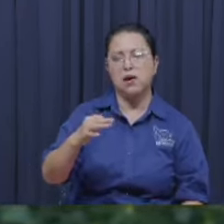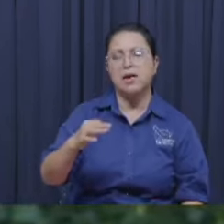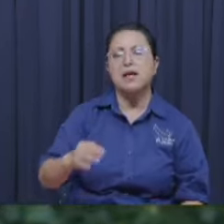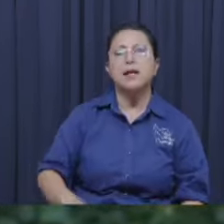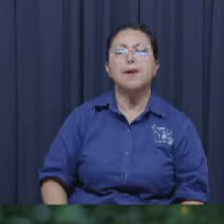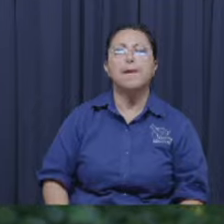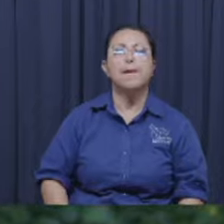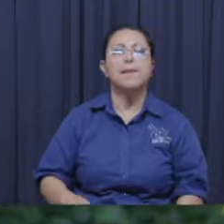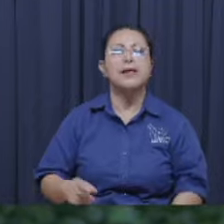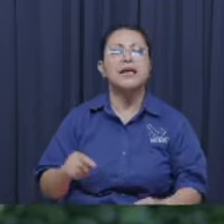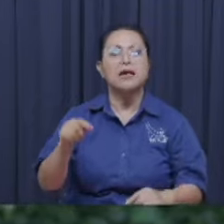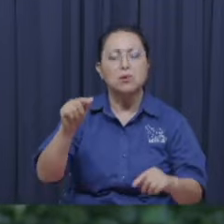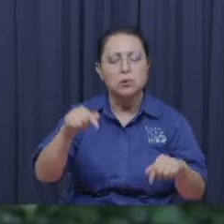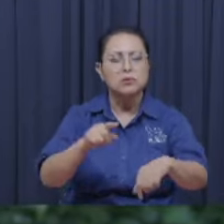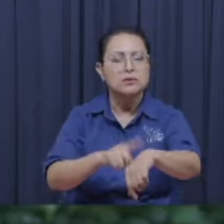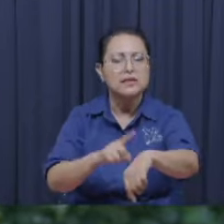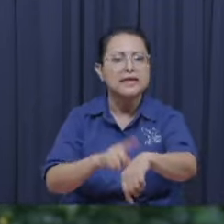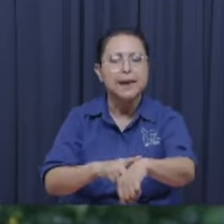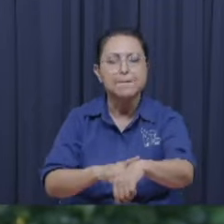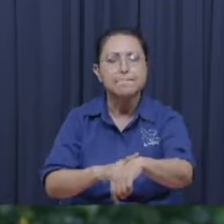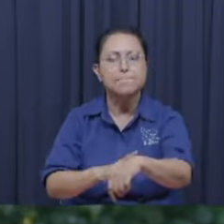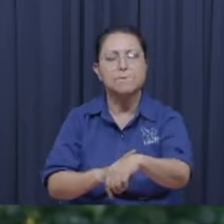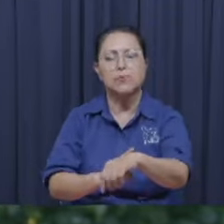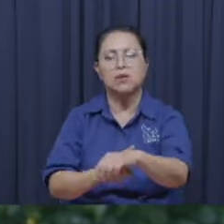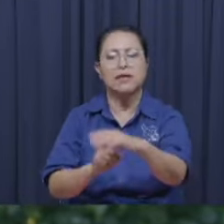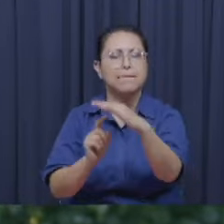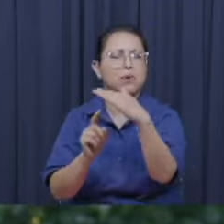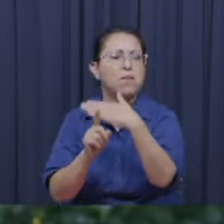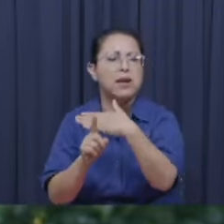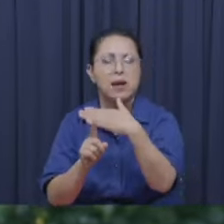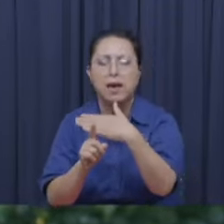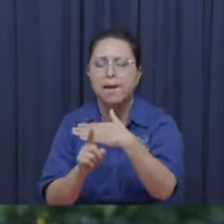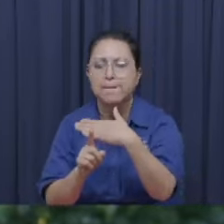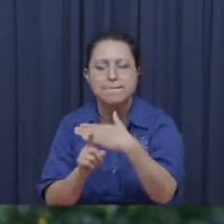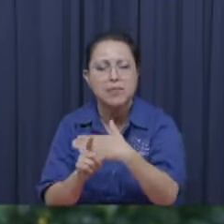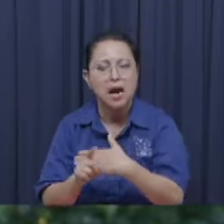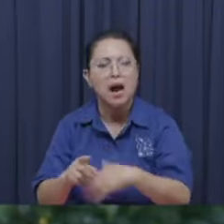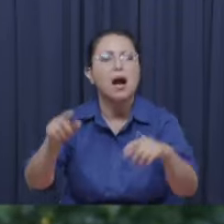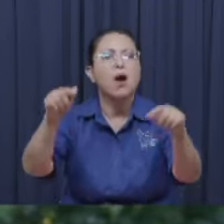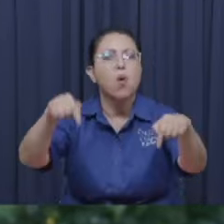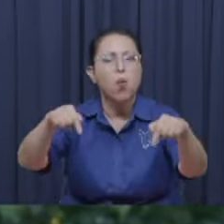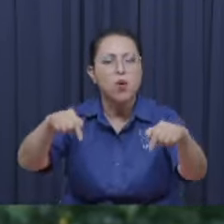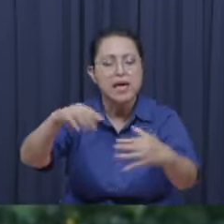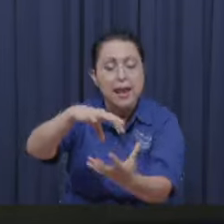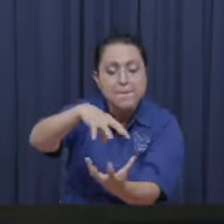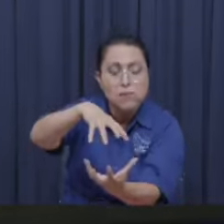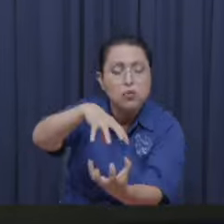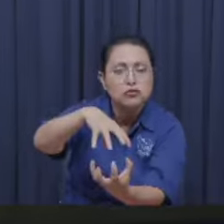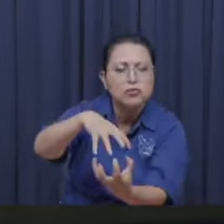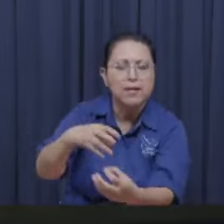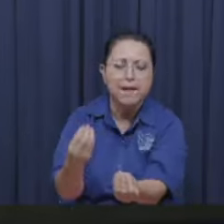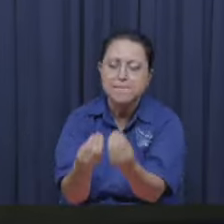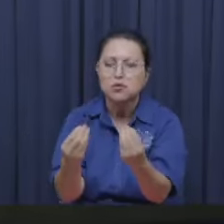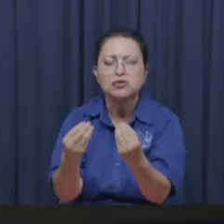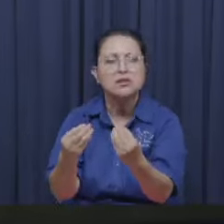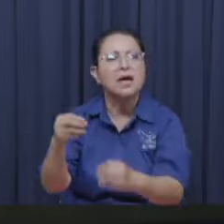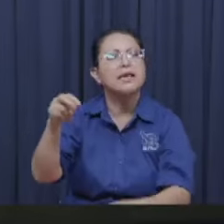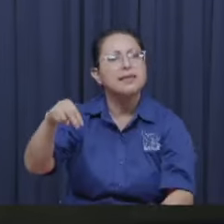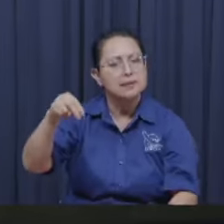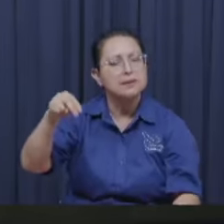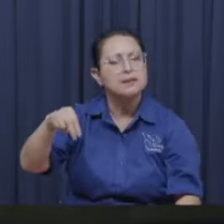pero fue en un momento de mucha necesidad. Hoy la tierra está en un momento de mucha